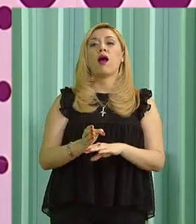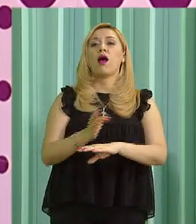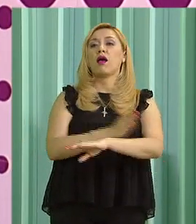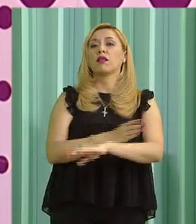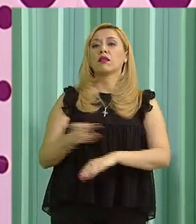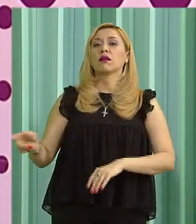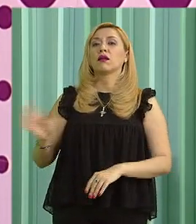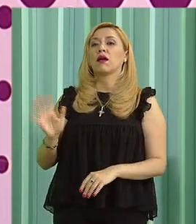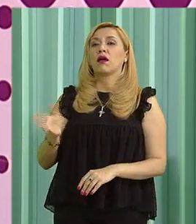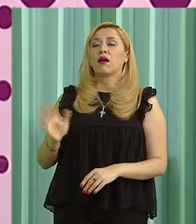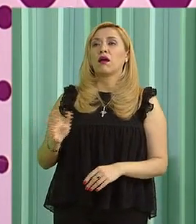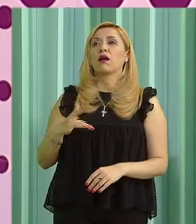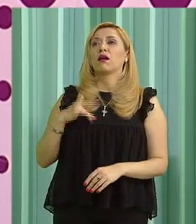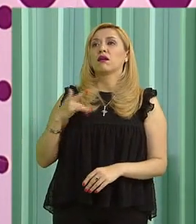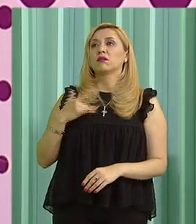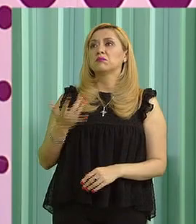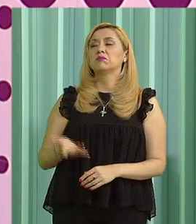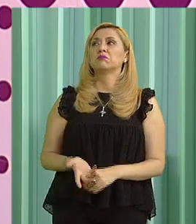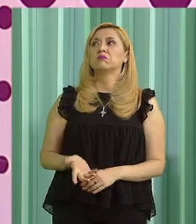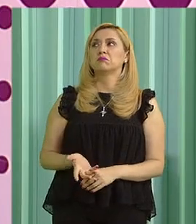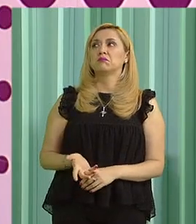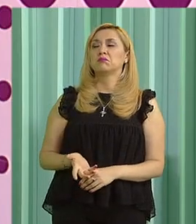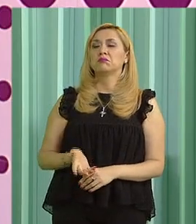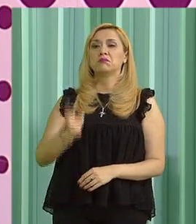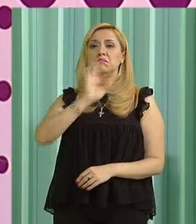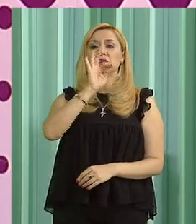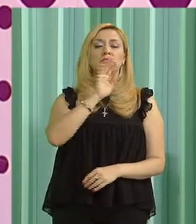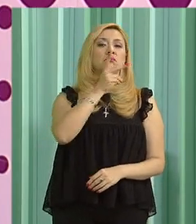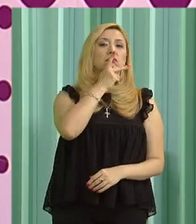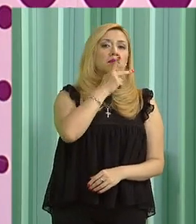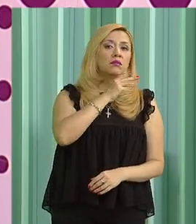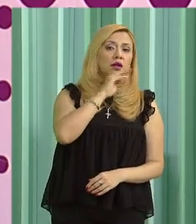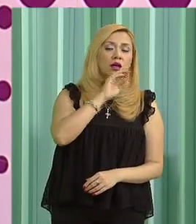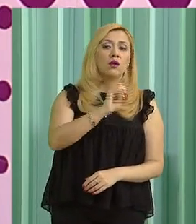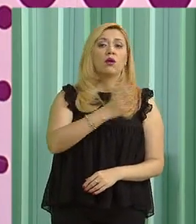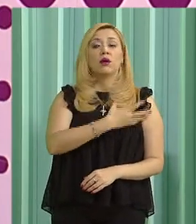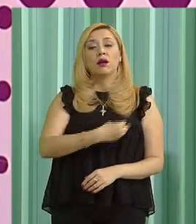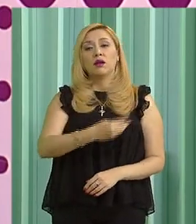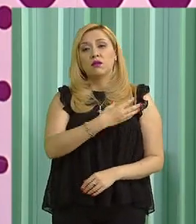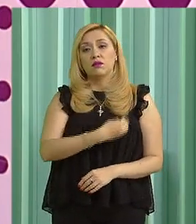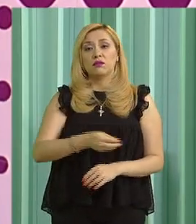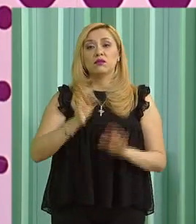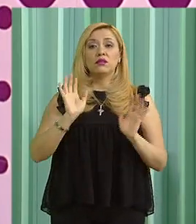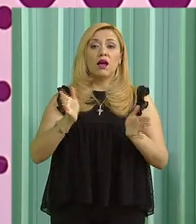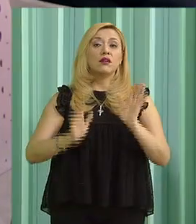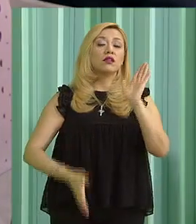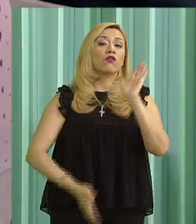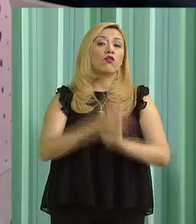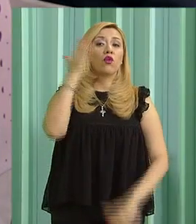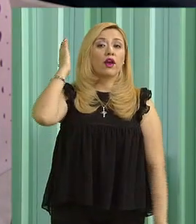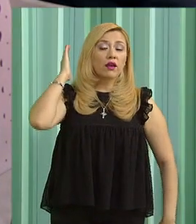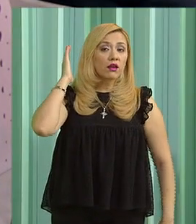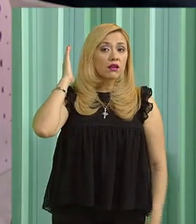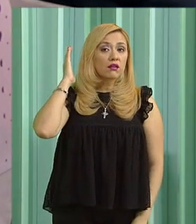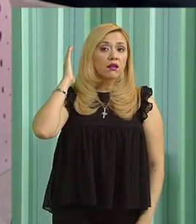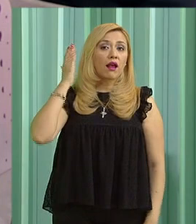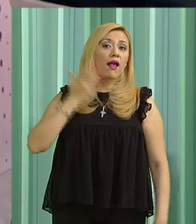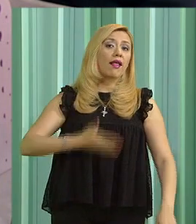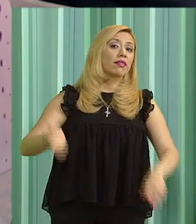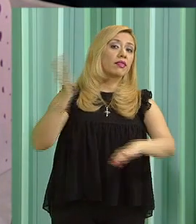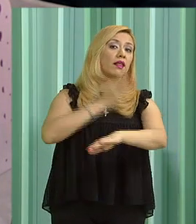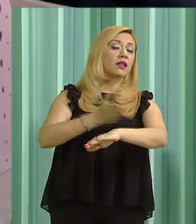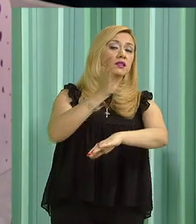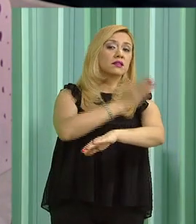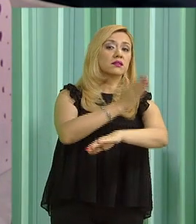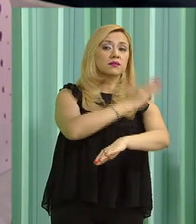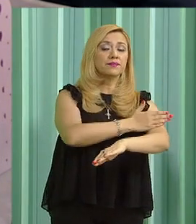ellos, pues los padres o los hijos ya se han desplazado anteriormente